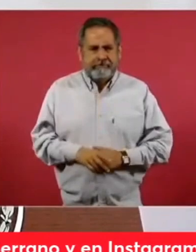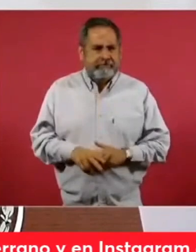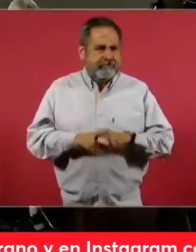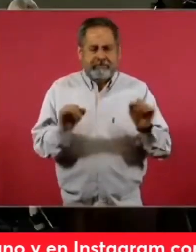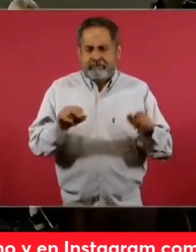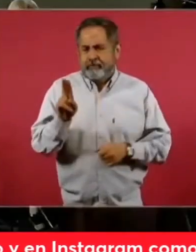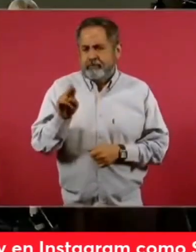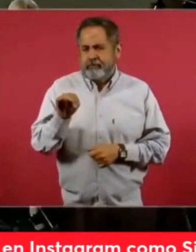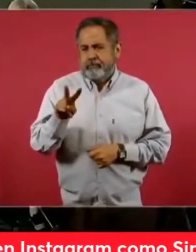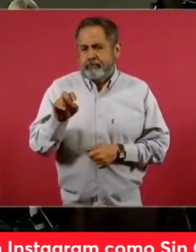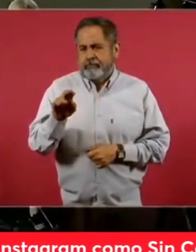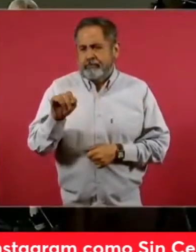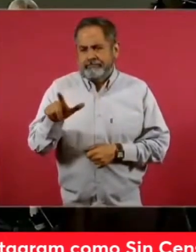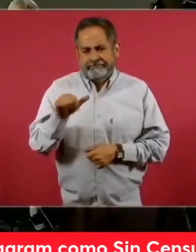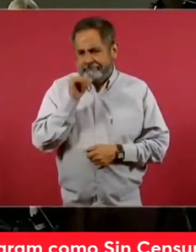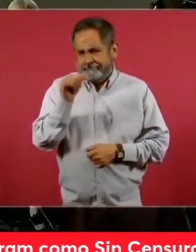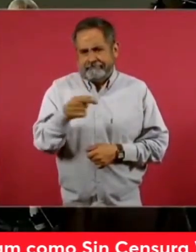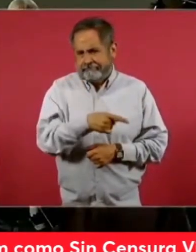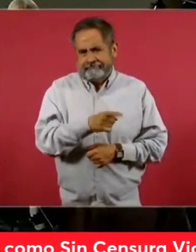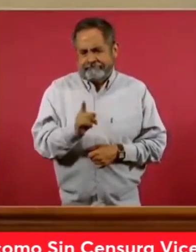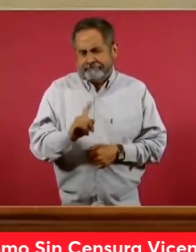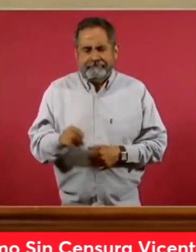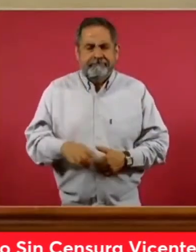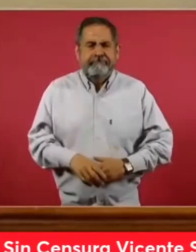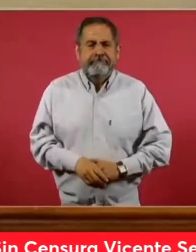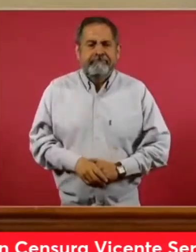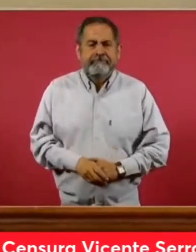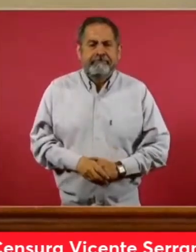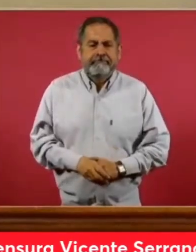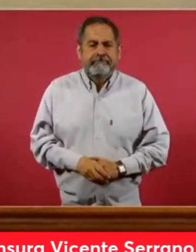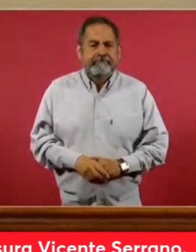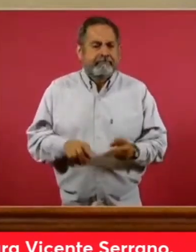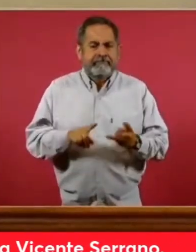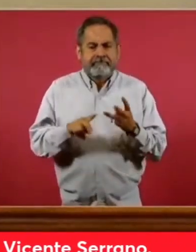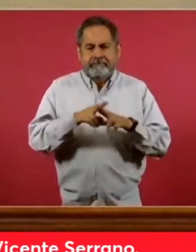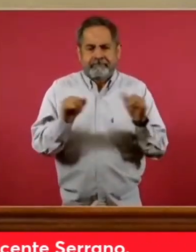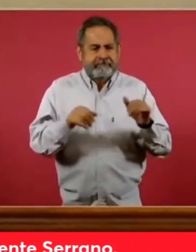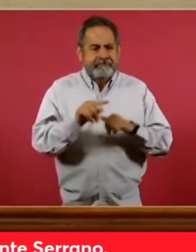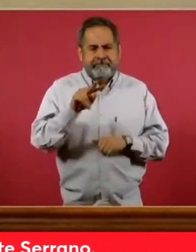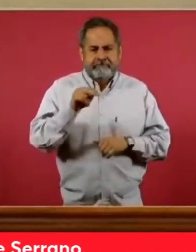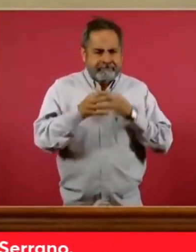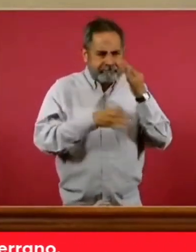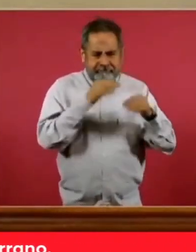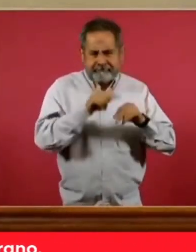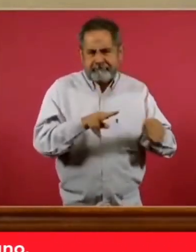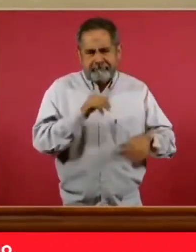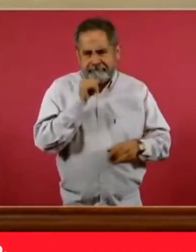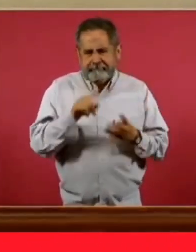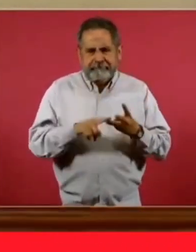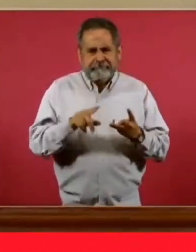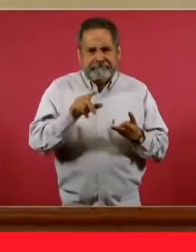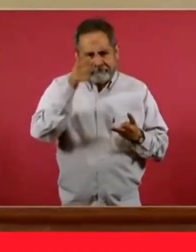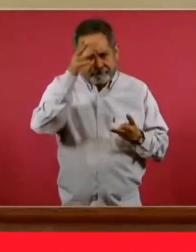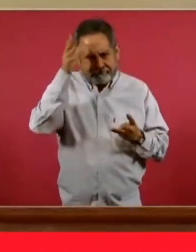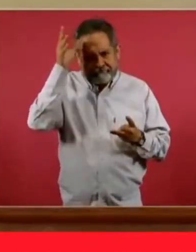¿no? Y no es Estados Unidos, es en todos lados.